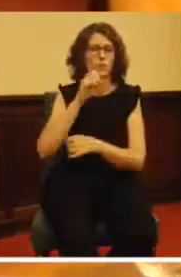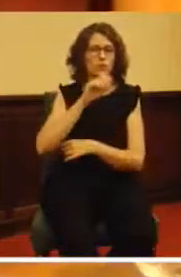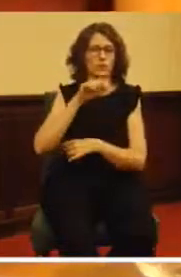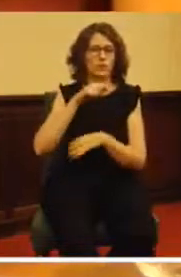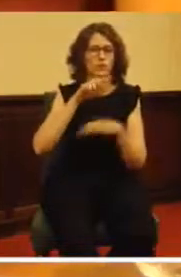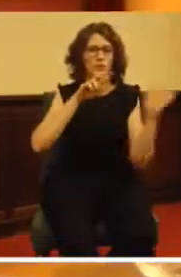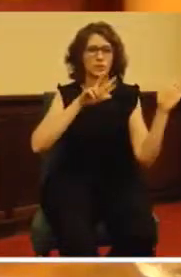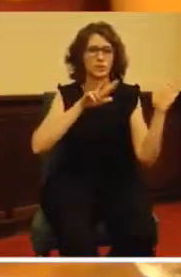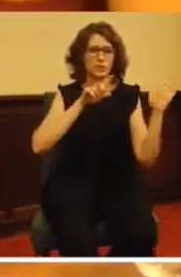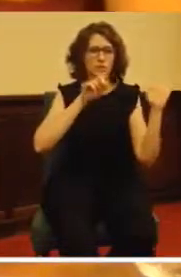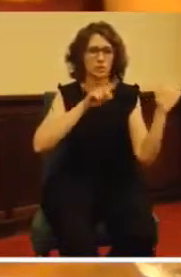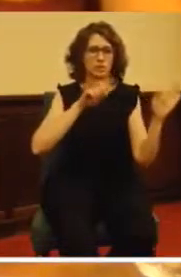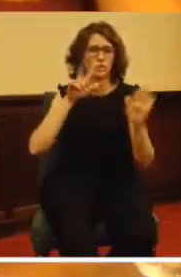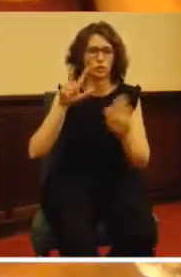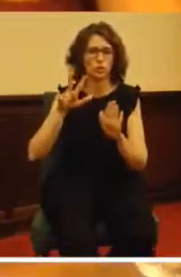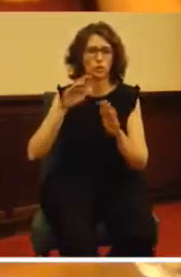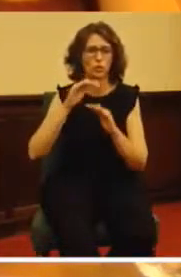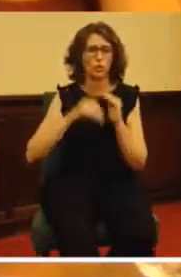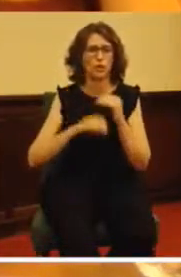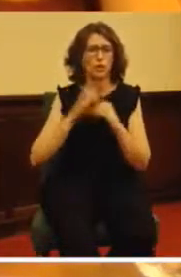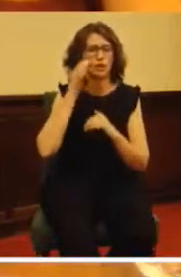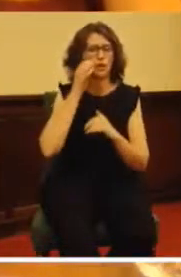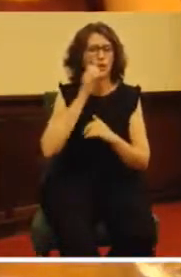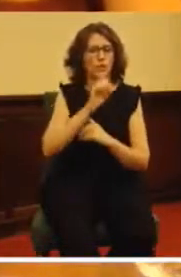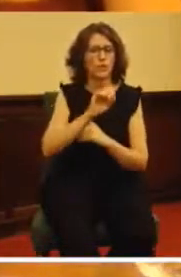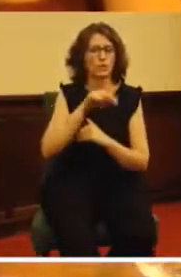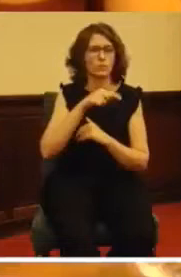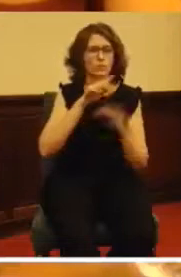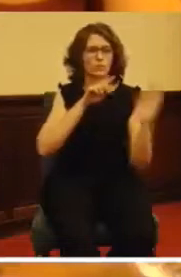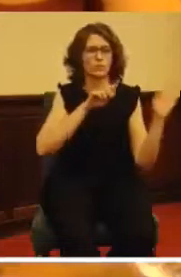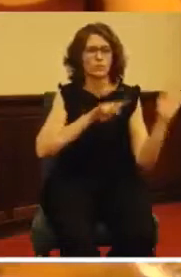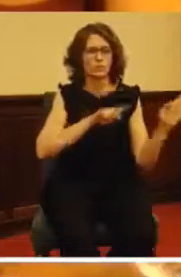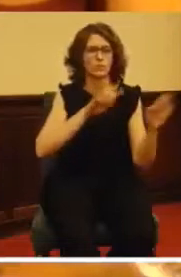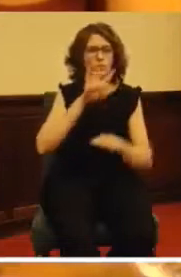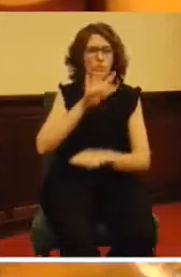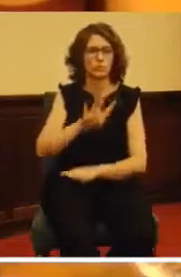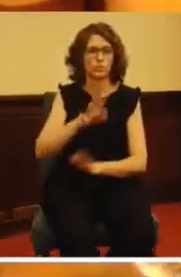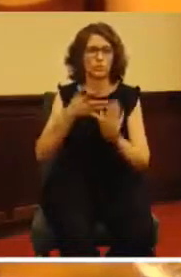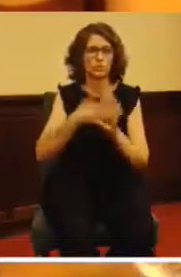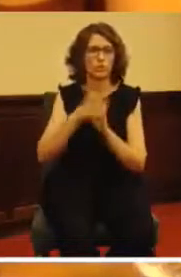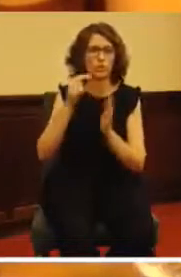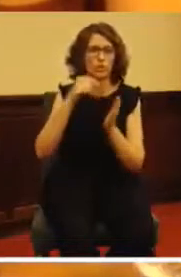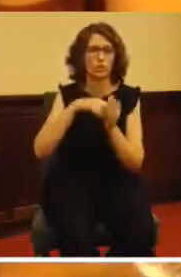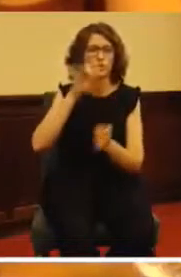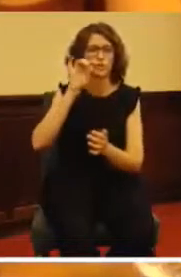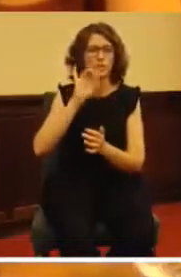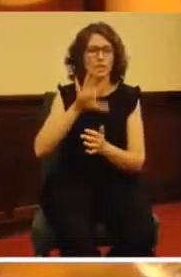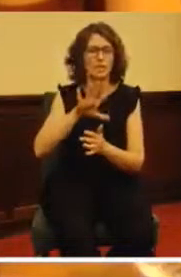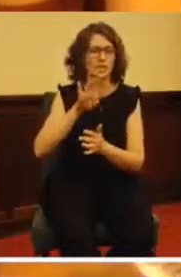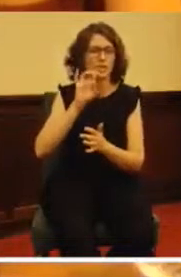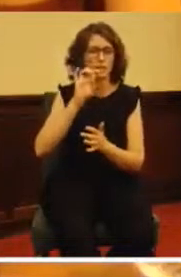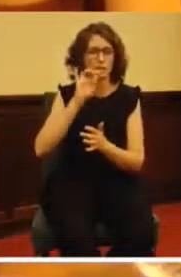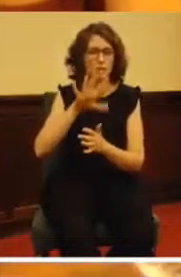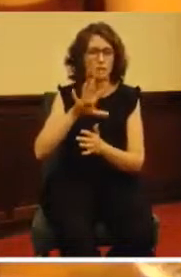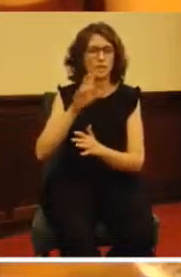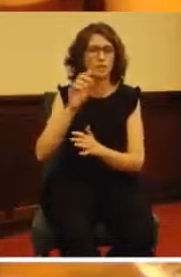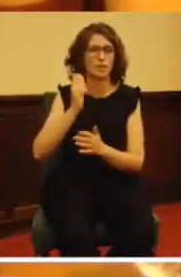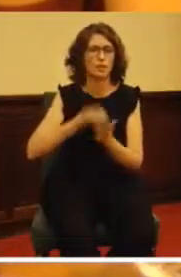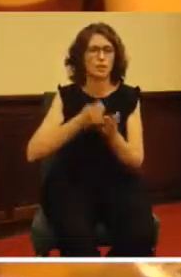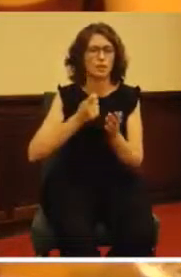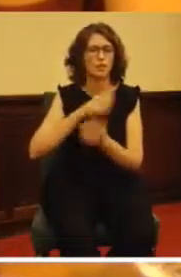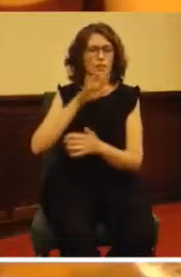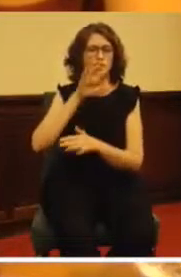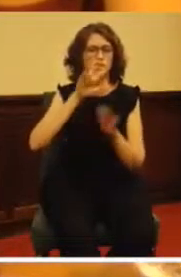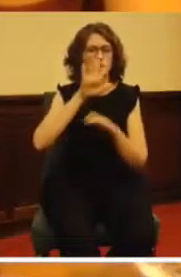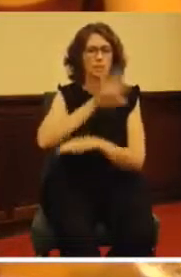0,68 al 0,64. Y esto supone que en el 2015 se pagó 583